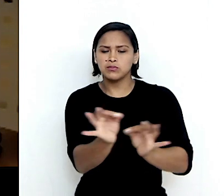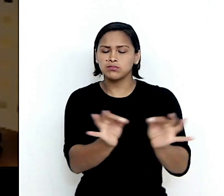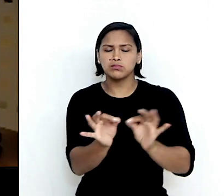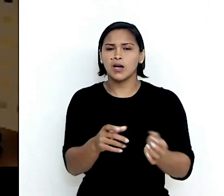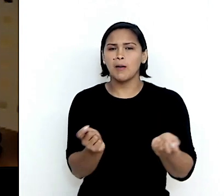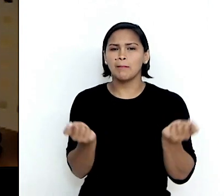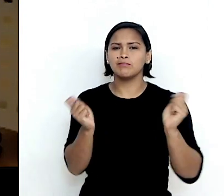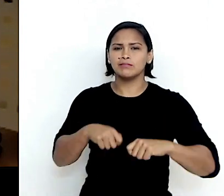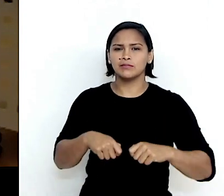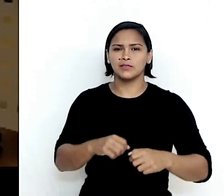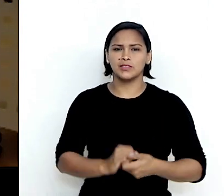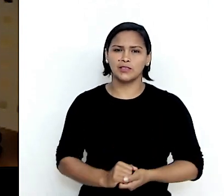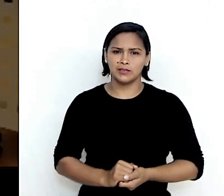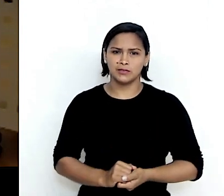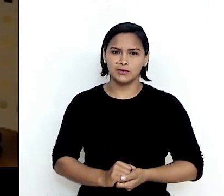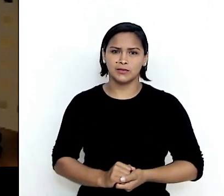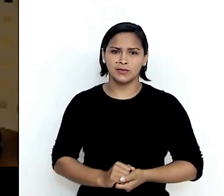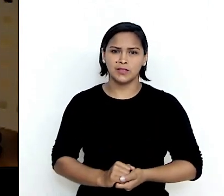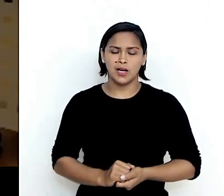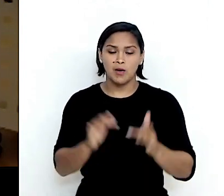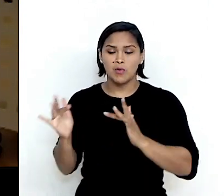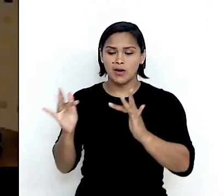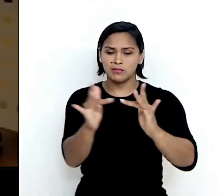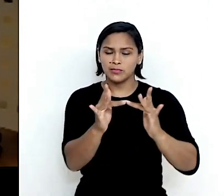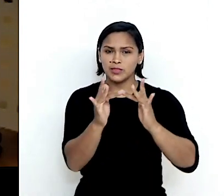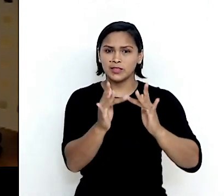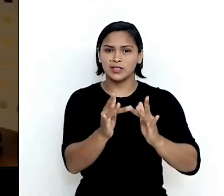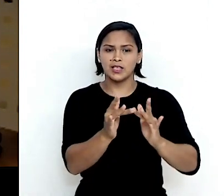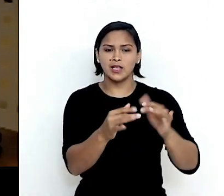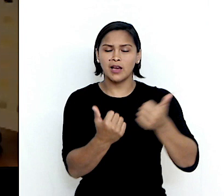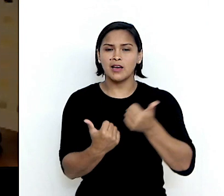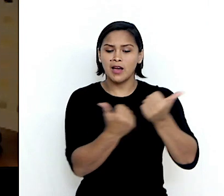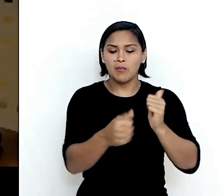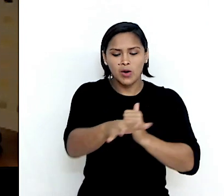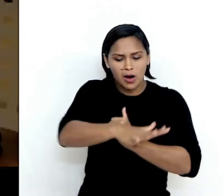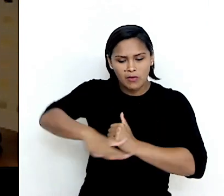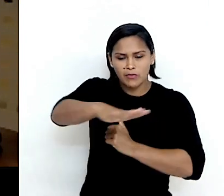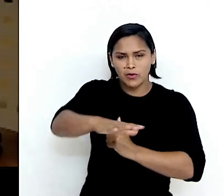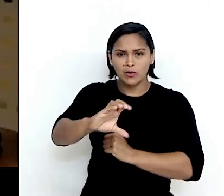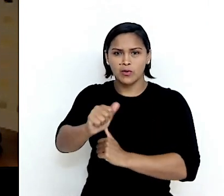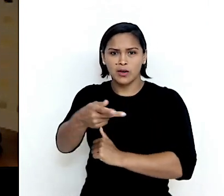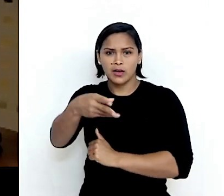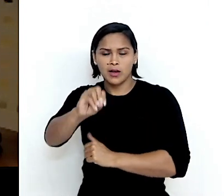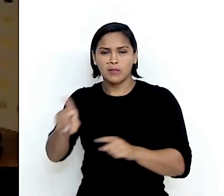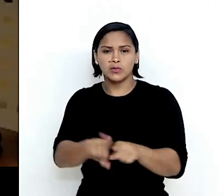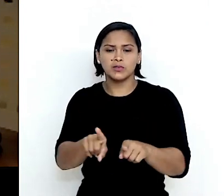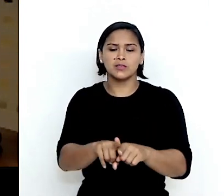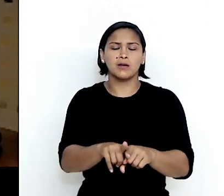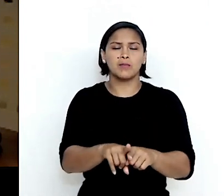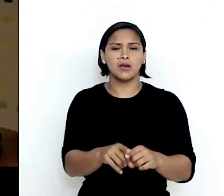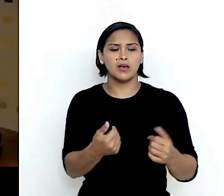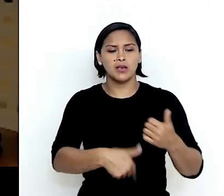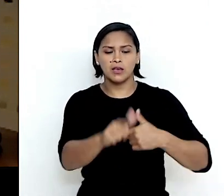una fibra de respaldo todo el territorio nacional, el cable Curie de Google, que llega desde California y entra